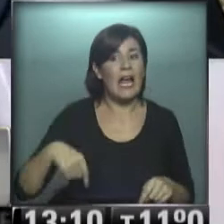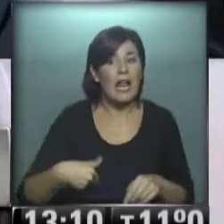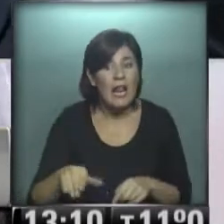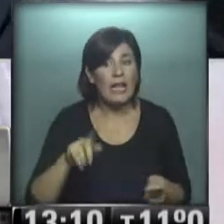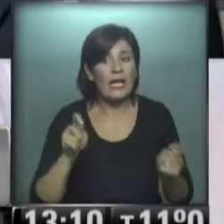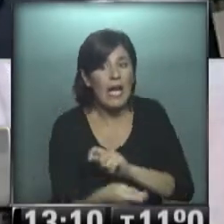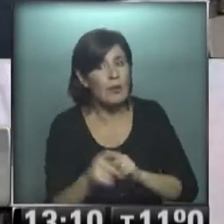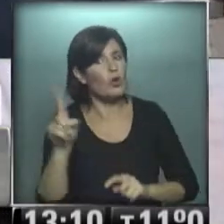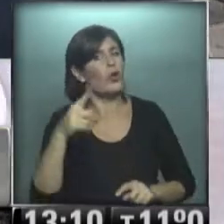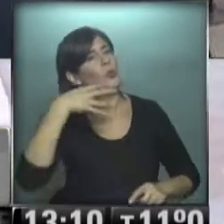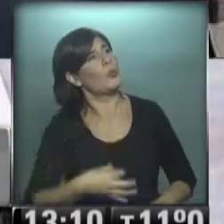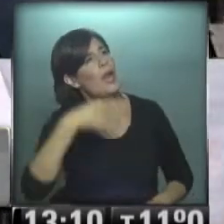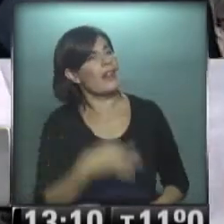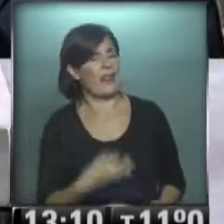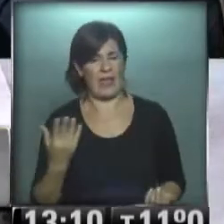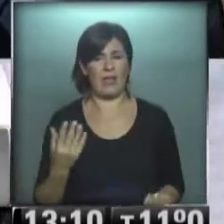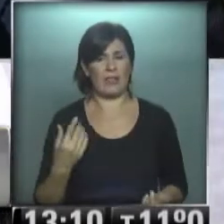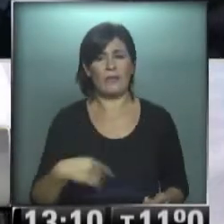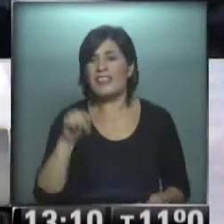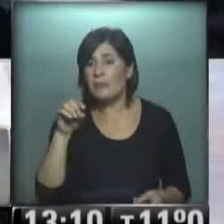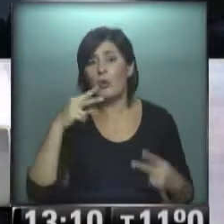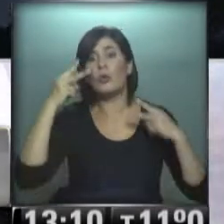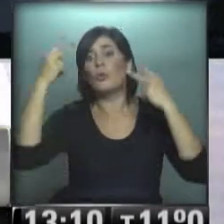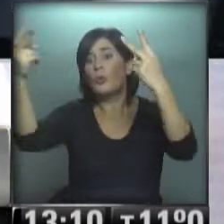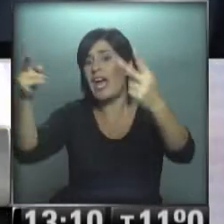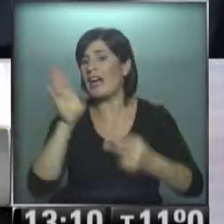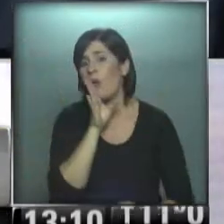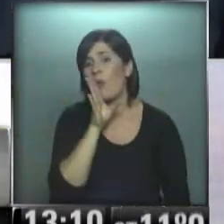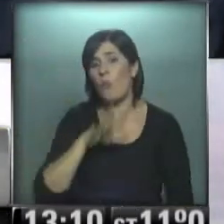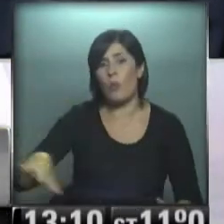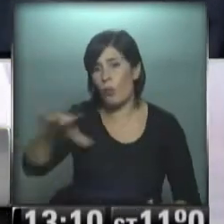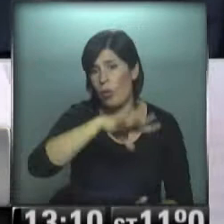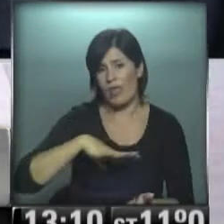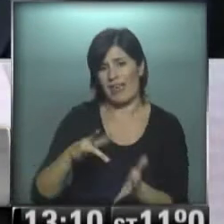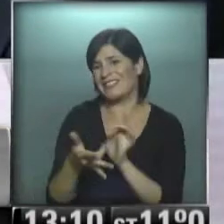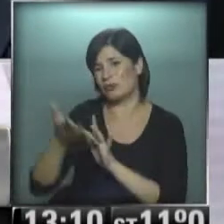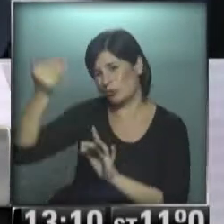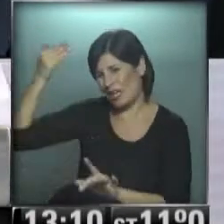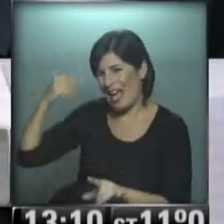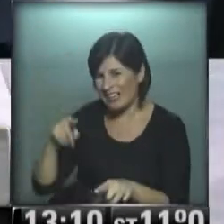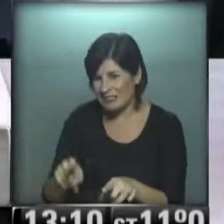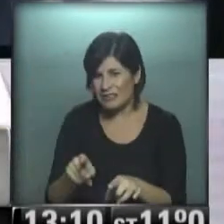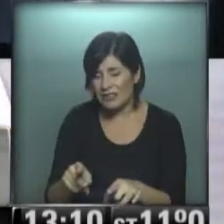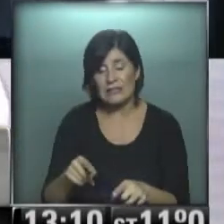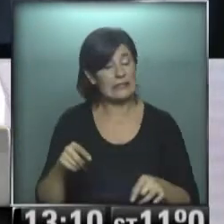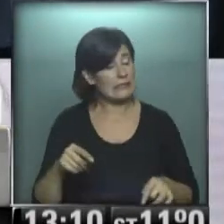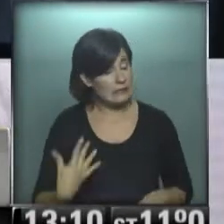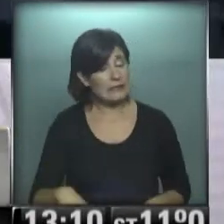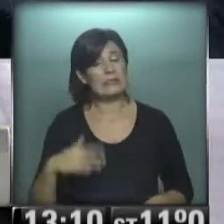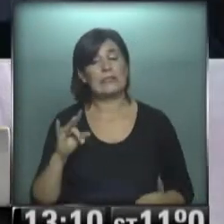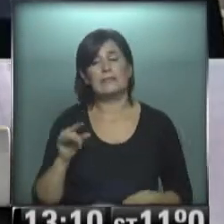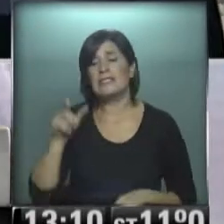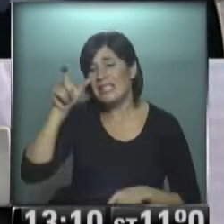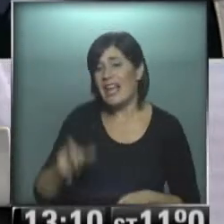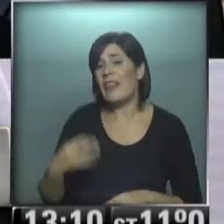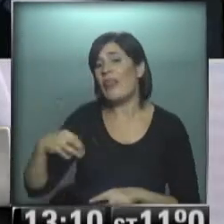realmente histórico como va a encarar el Papa Francisco a Tierra Santa. Así que son horas difíciles para este hombre que ha